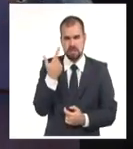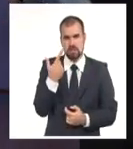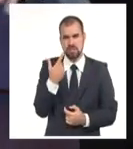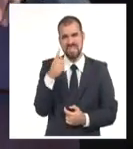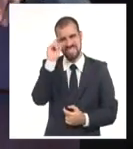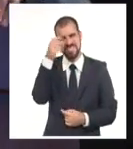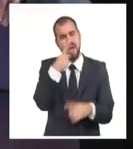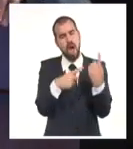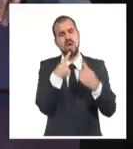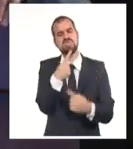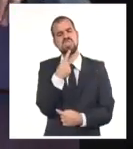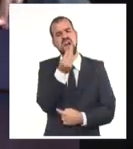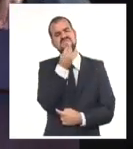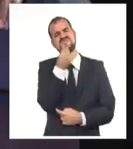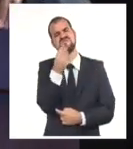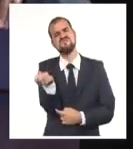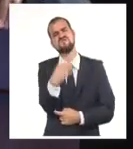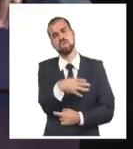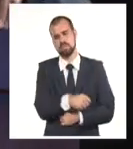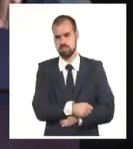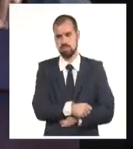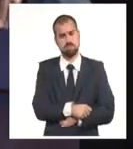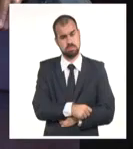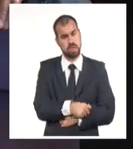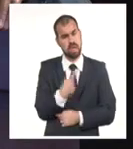la manipulación entre todo el cúmulo de